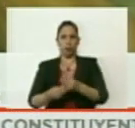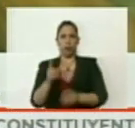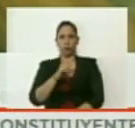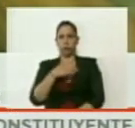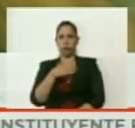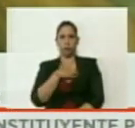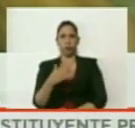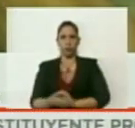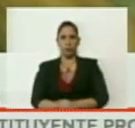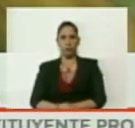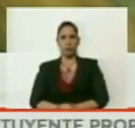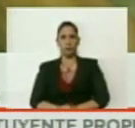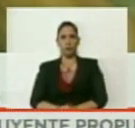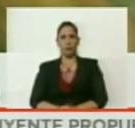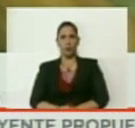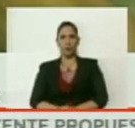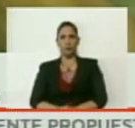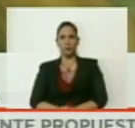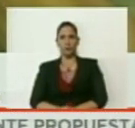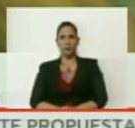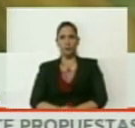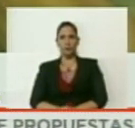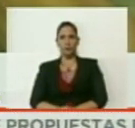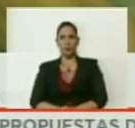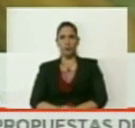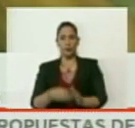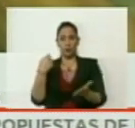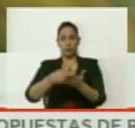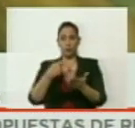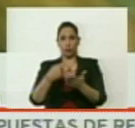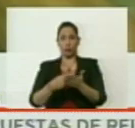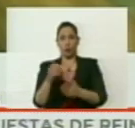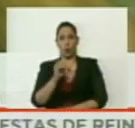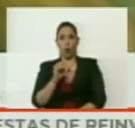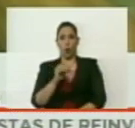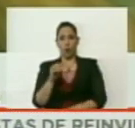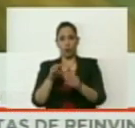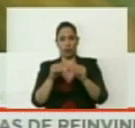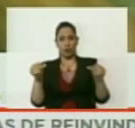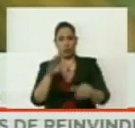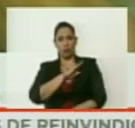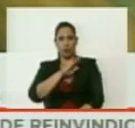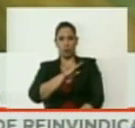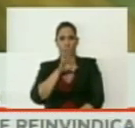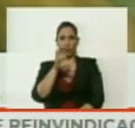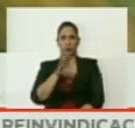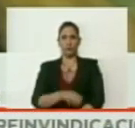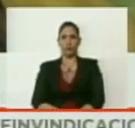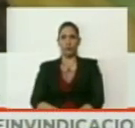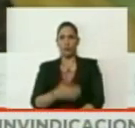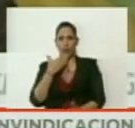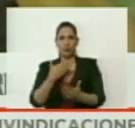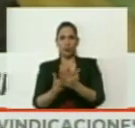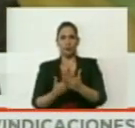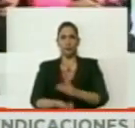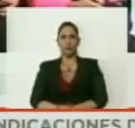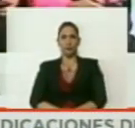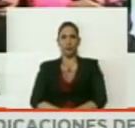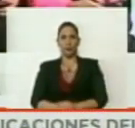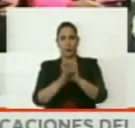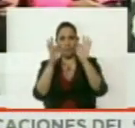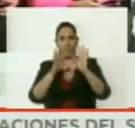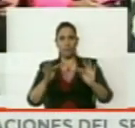hacer negocios o inversiones en tu territorio y en tu país. Muchas gracias. De